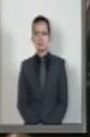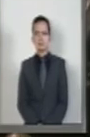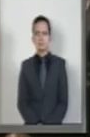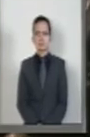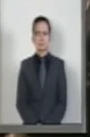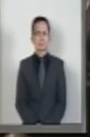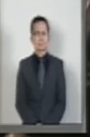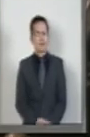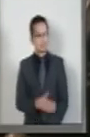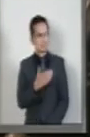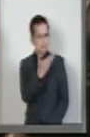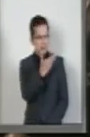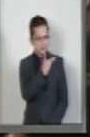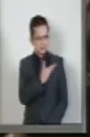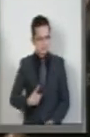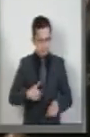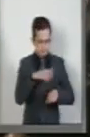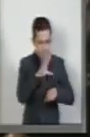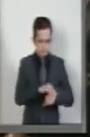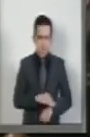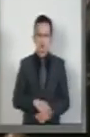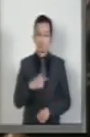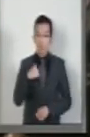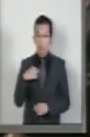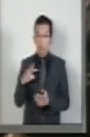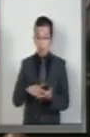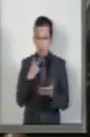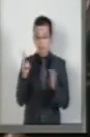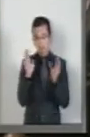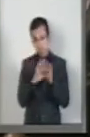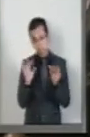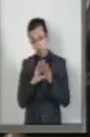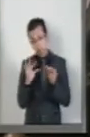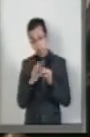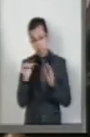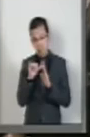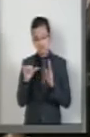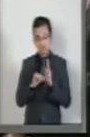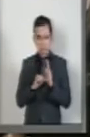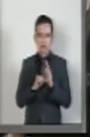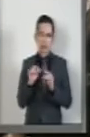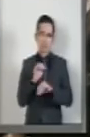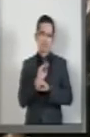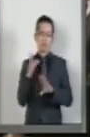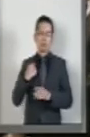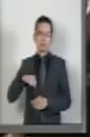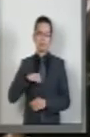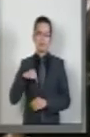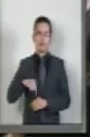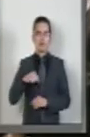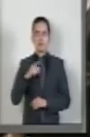Con su venia, presidente, ya no repito los artículos, que en efecto el PRD se propone